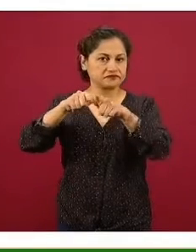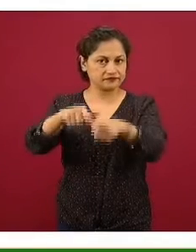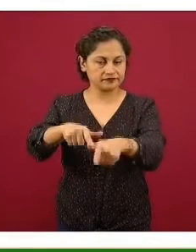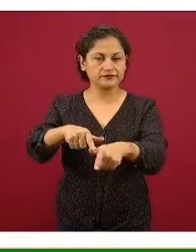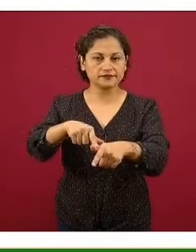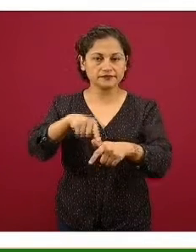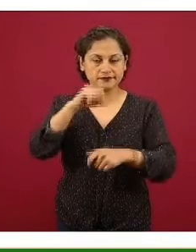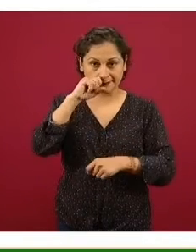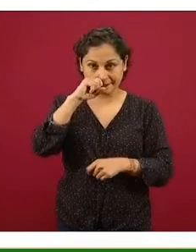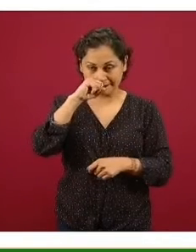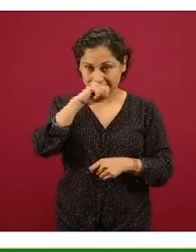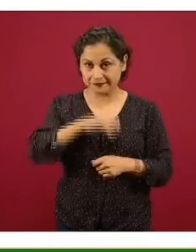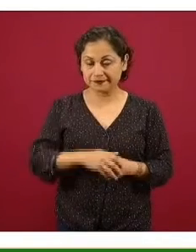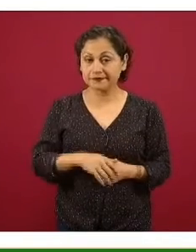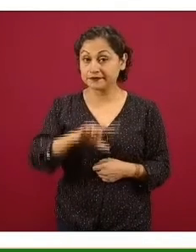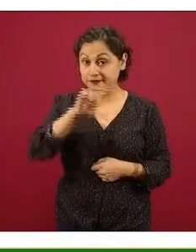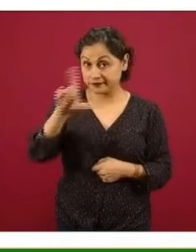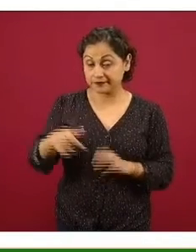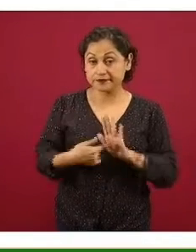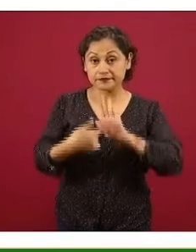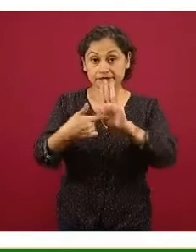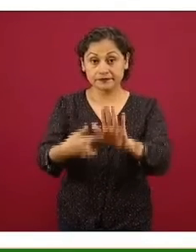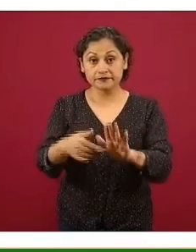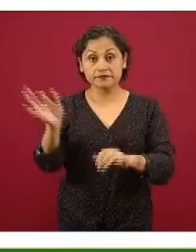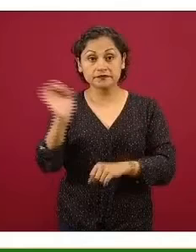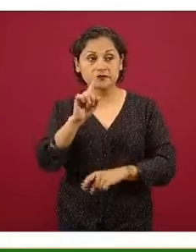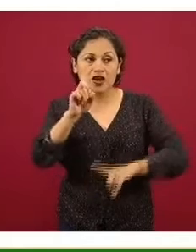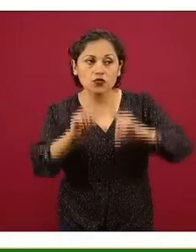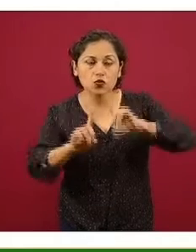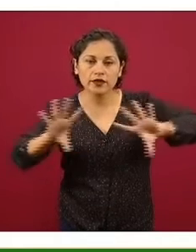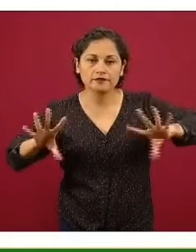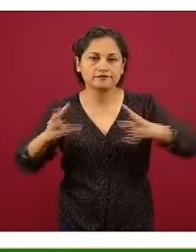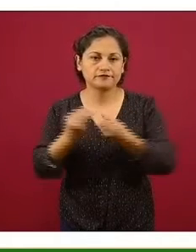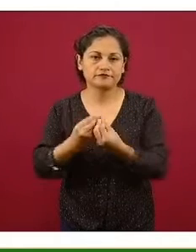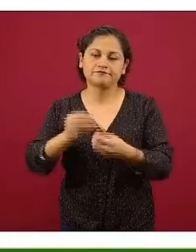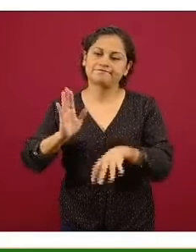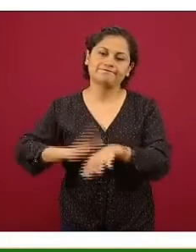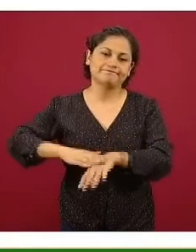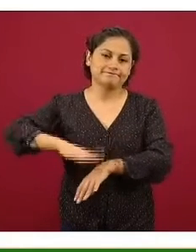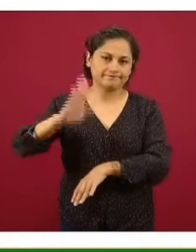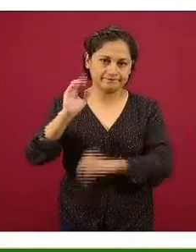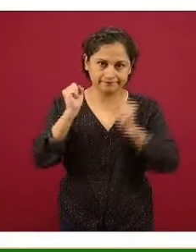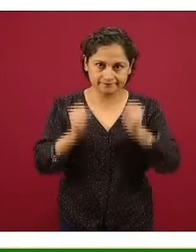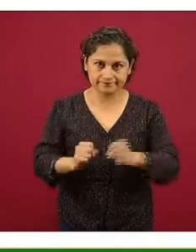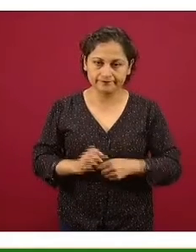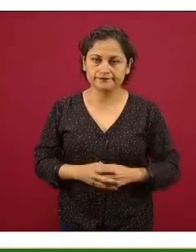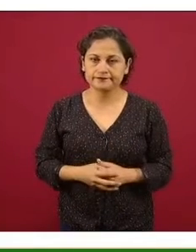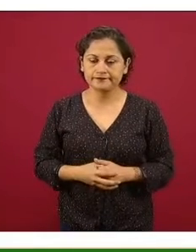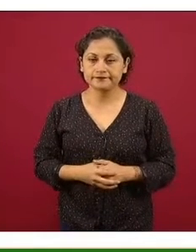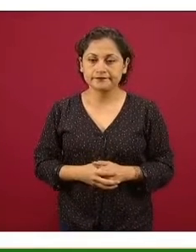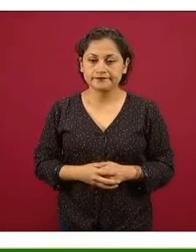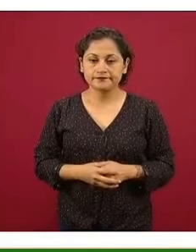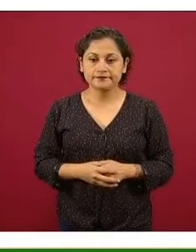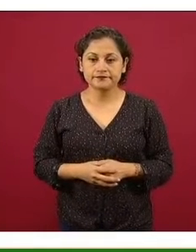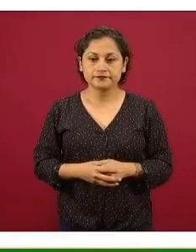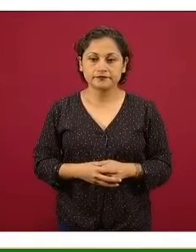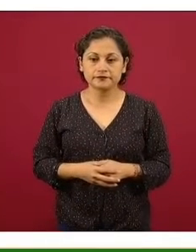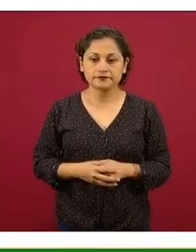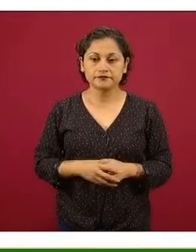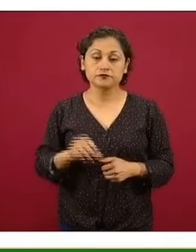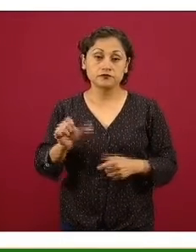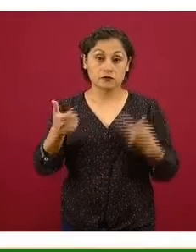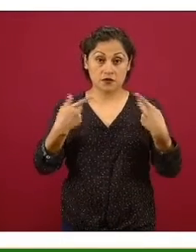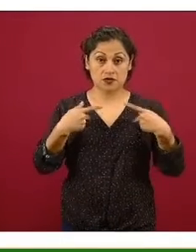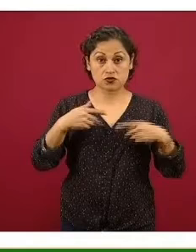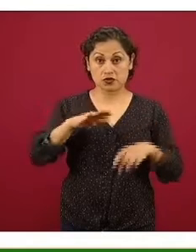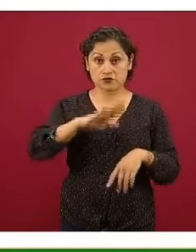a estimar los casos que aún son sospechosos y que están en estas barras de color naranja claro. Las